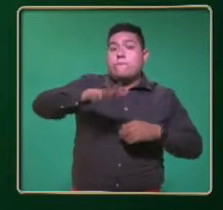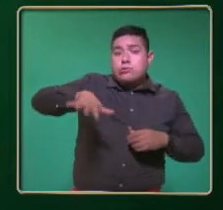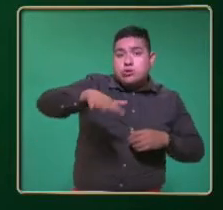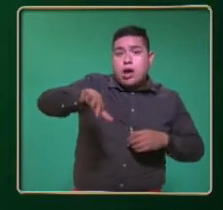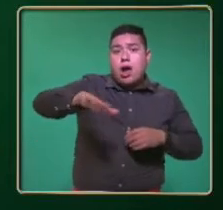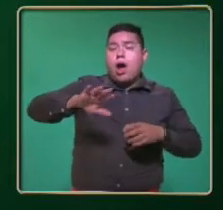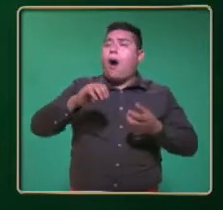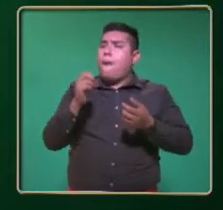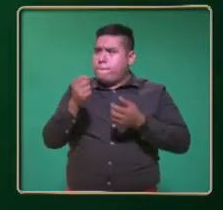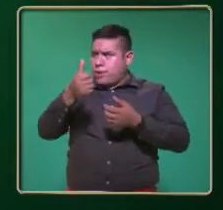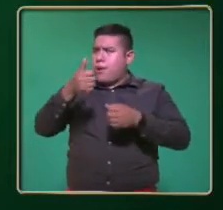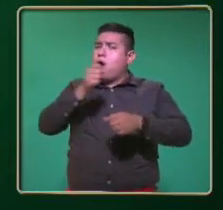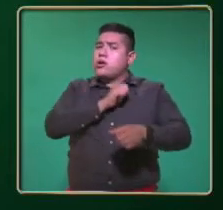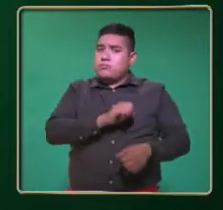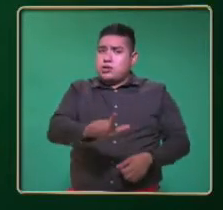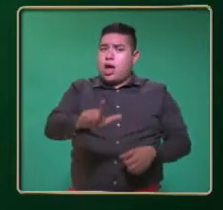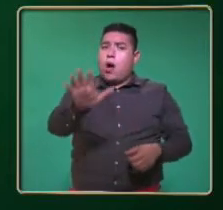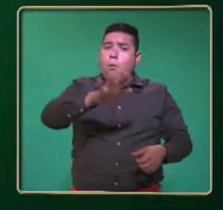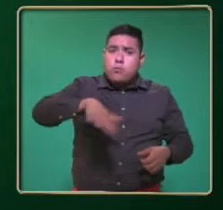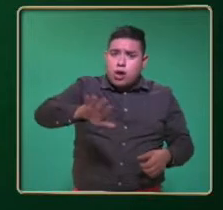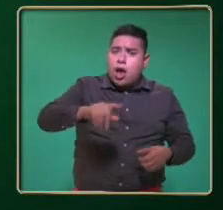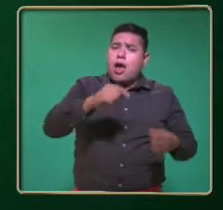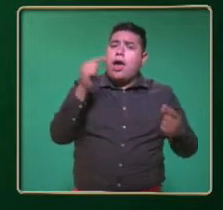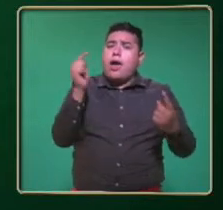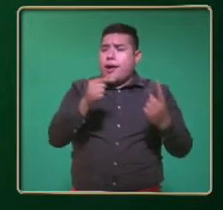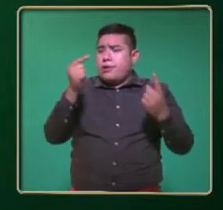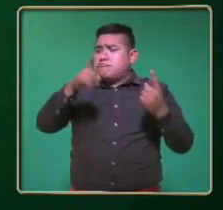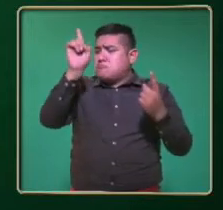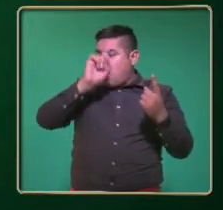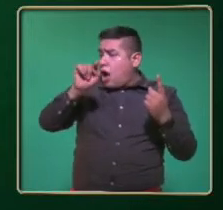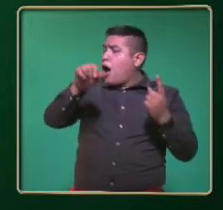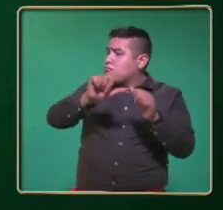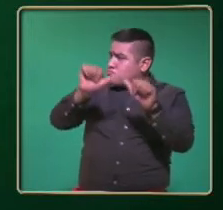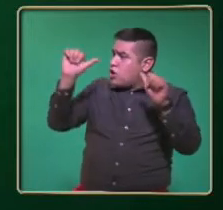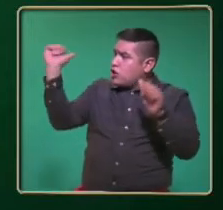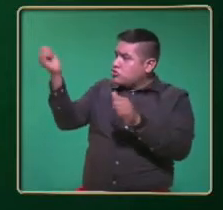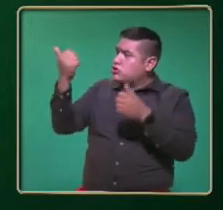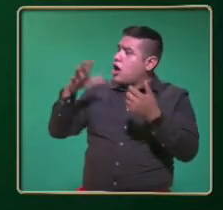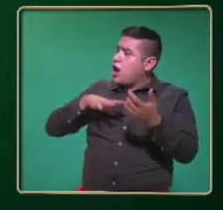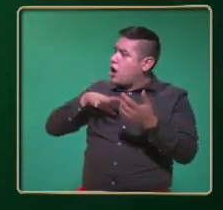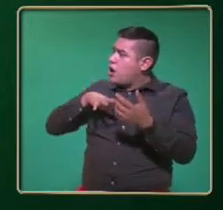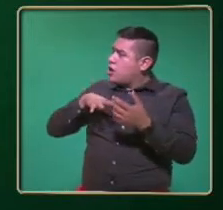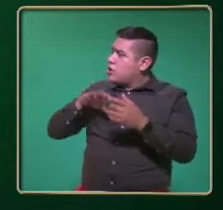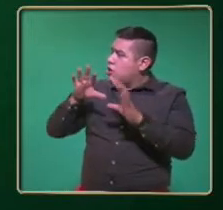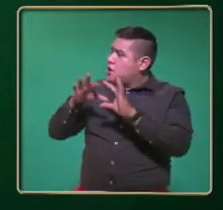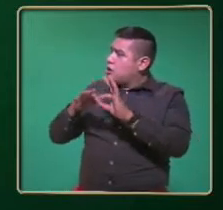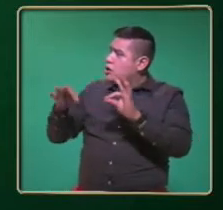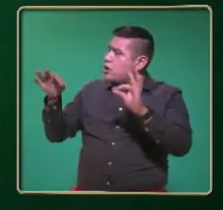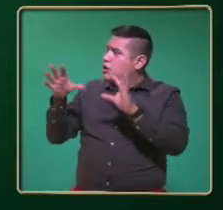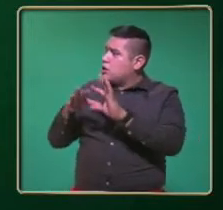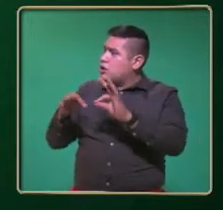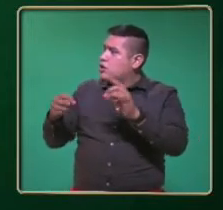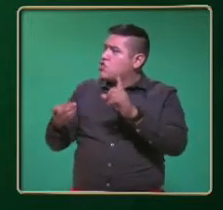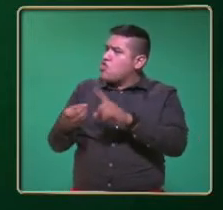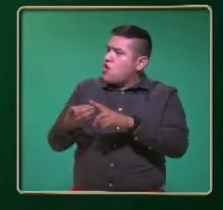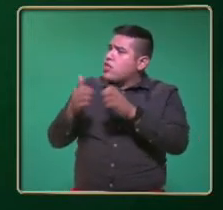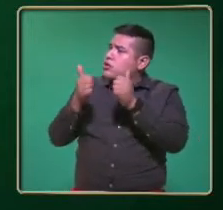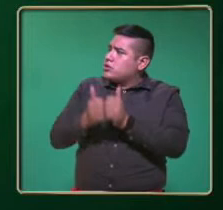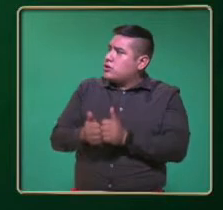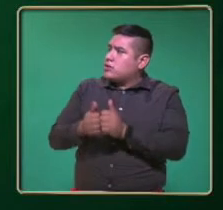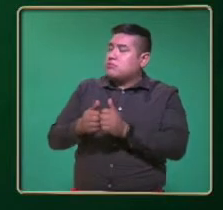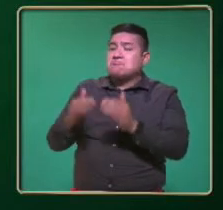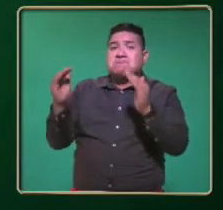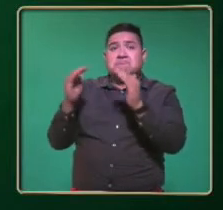buscar un especialista mismo que te va a recomendar estas asociaciones locales, en donde te encuentras cerca